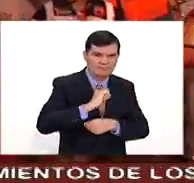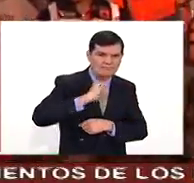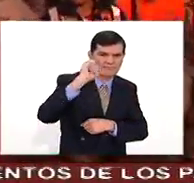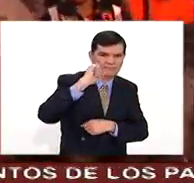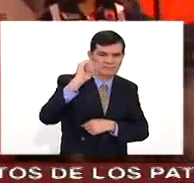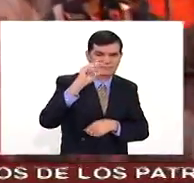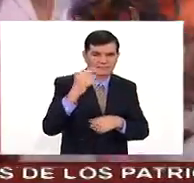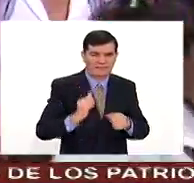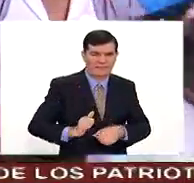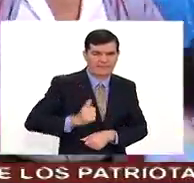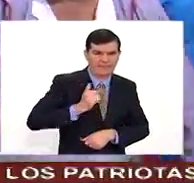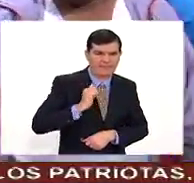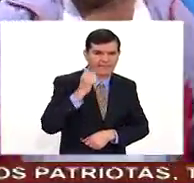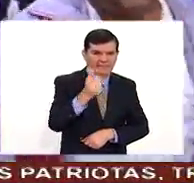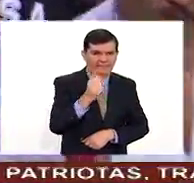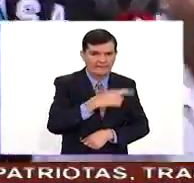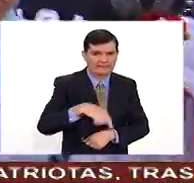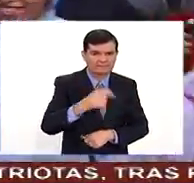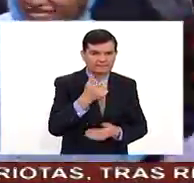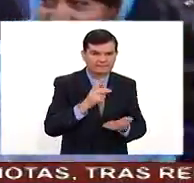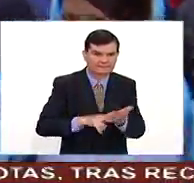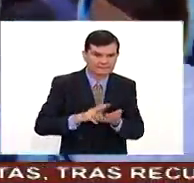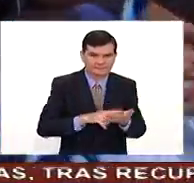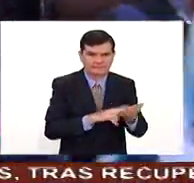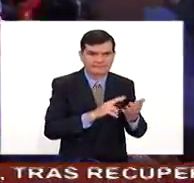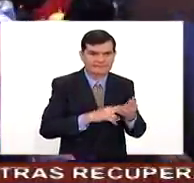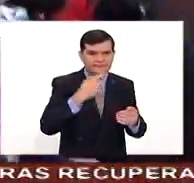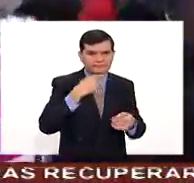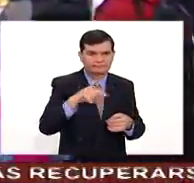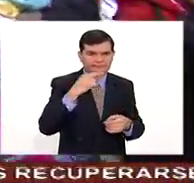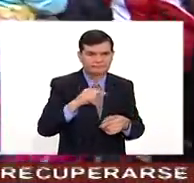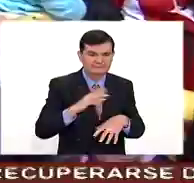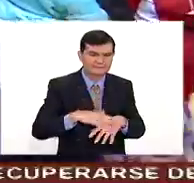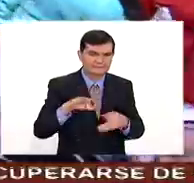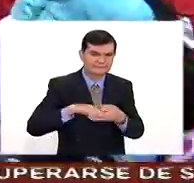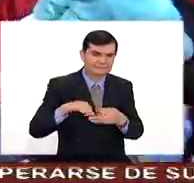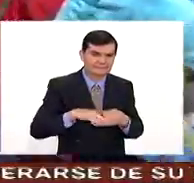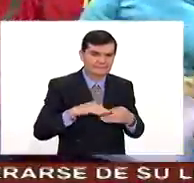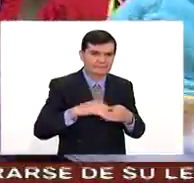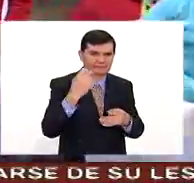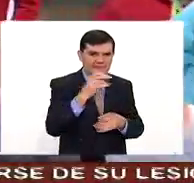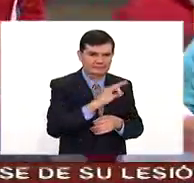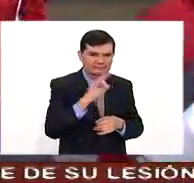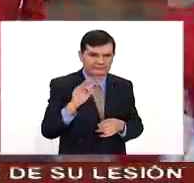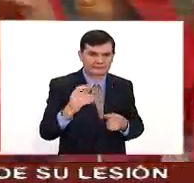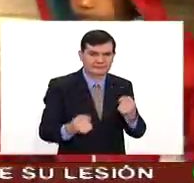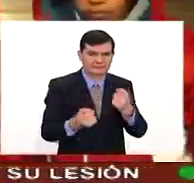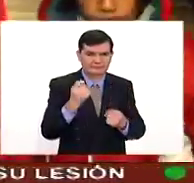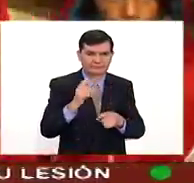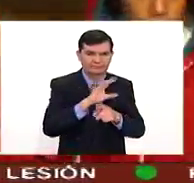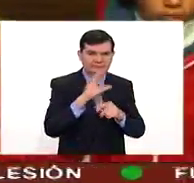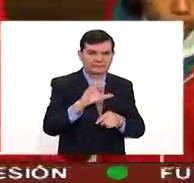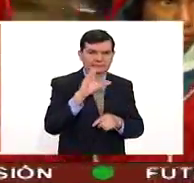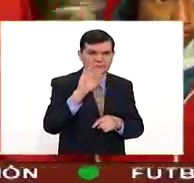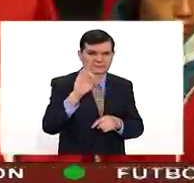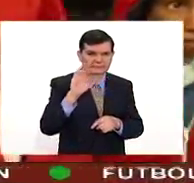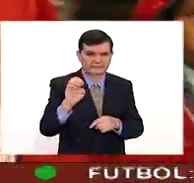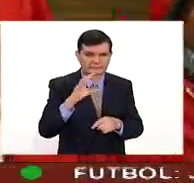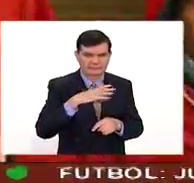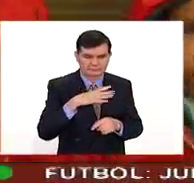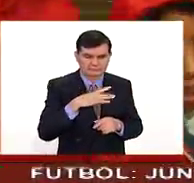no cometan abuso en los precios, que es una queja recurrente durante estas fechas. También hay personal de la Comisión Federal de